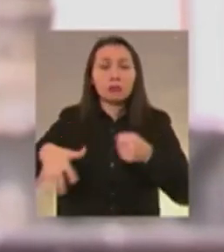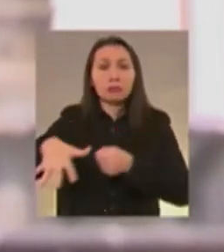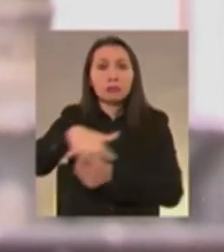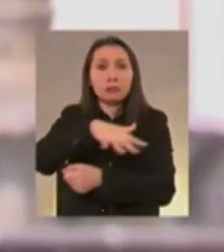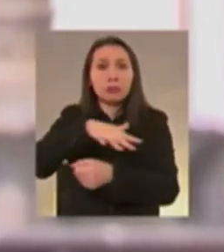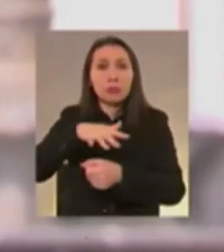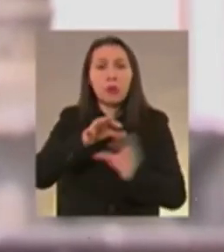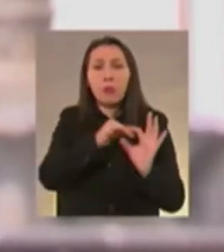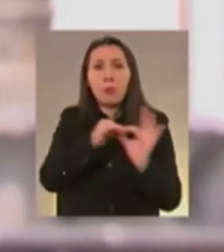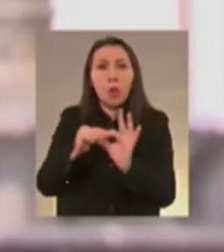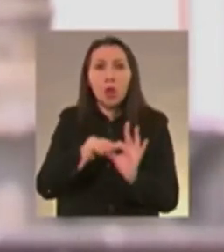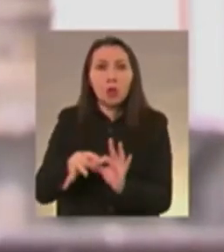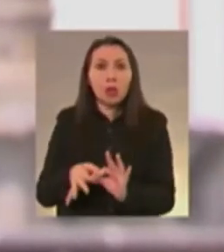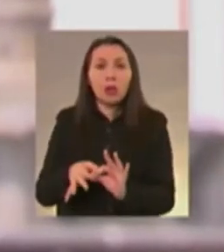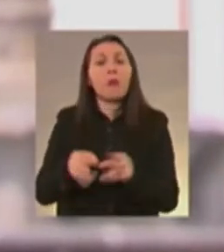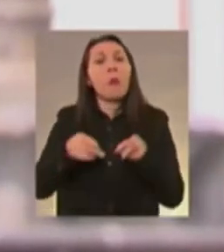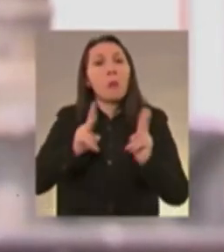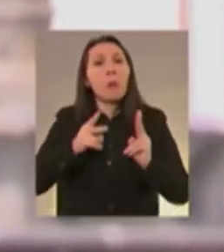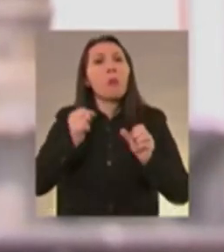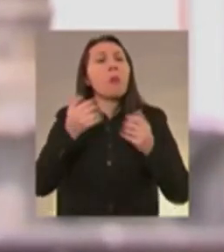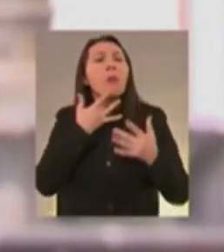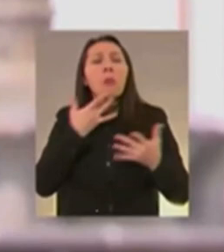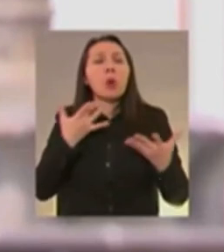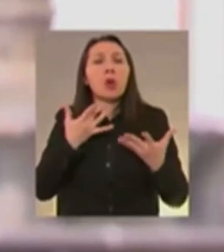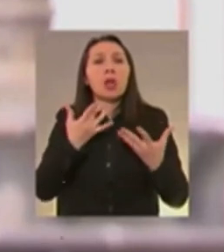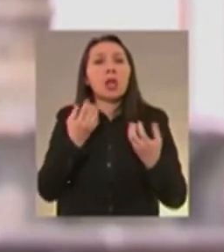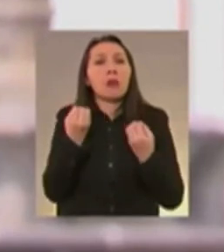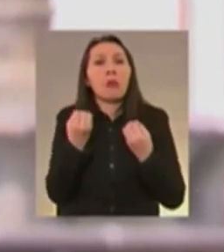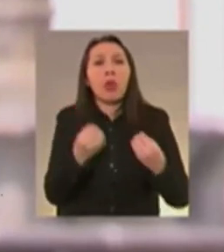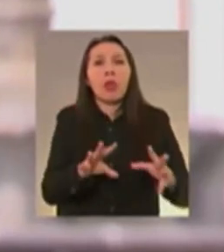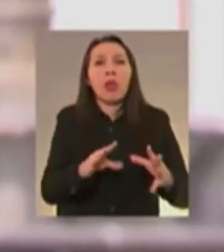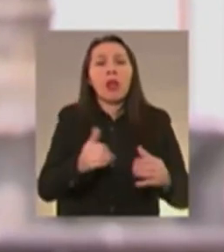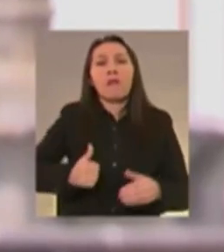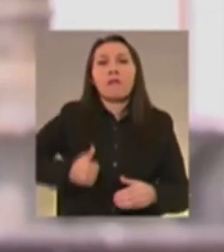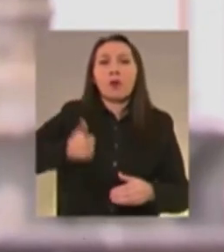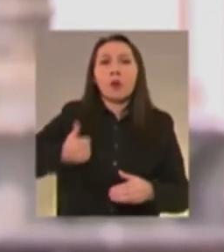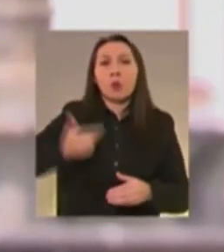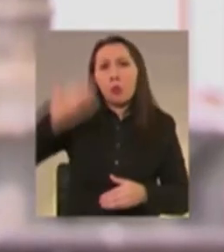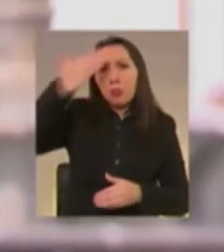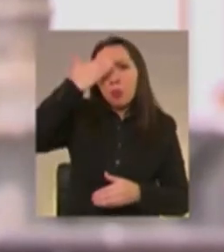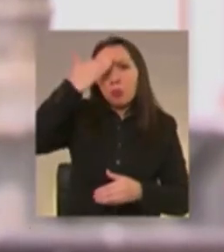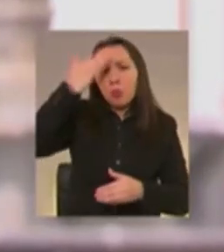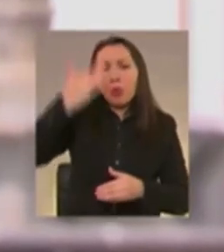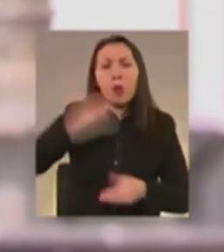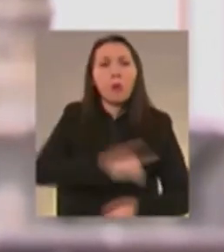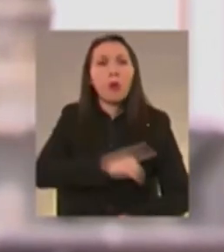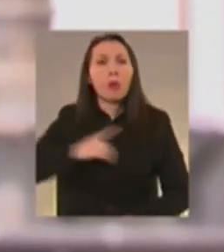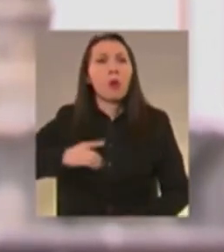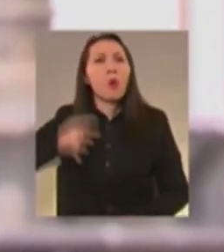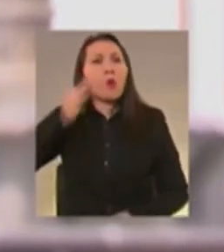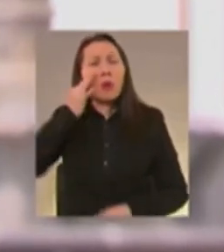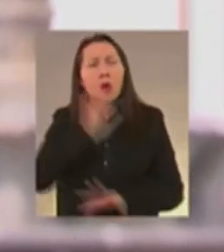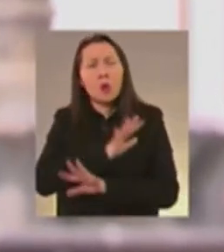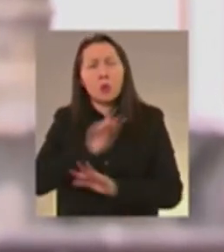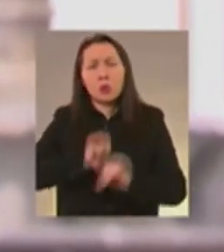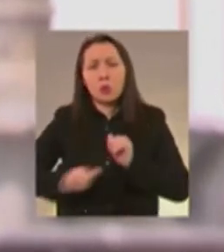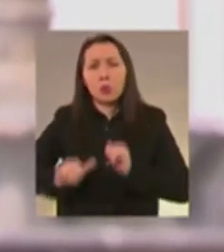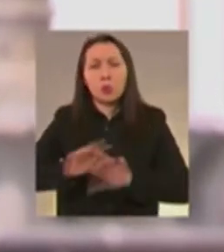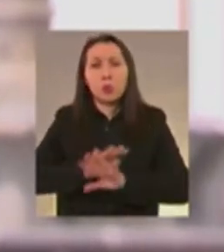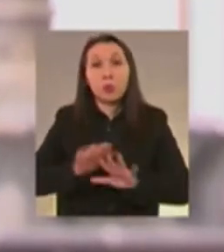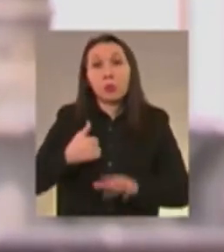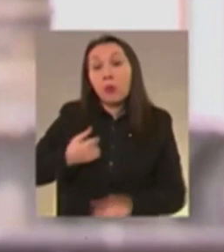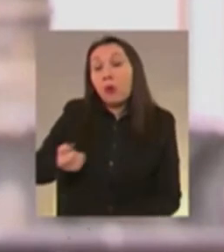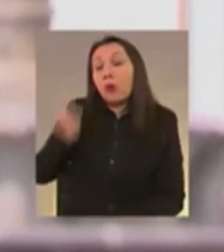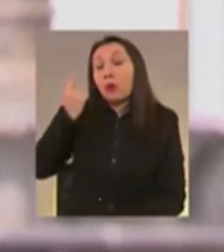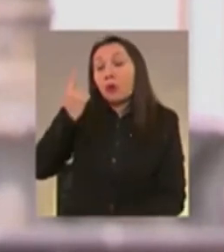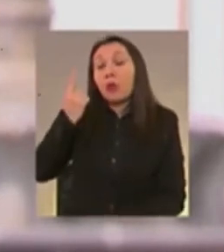o razones que legitimen el despojo a la voluntad popular y de la dignidad humana, del horror. Entiendo que